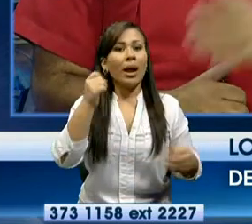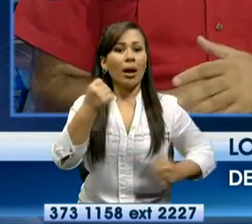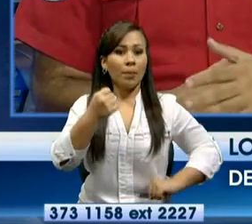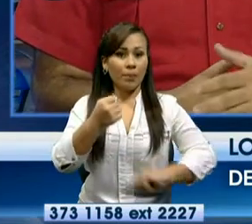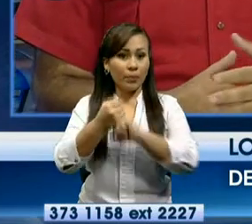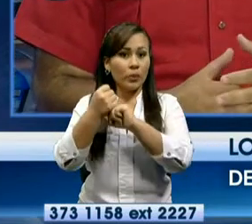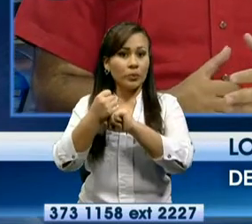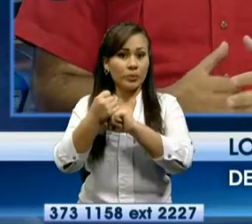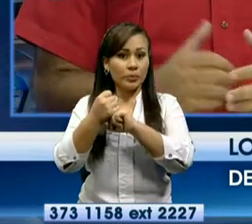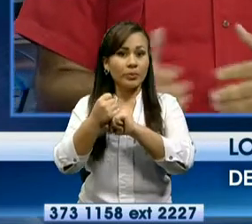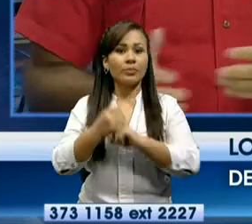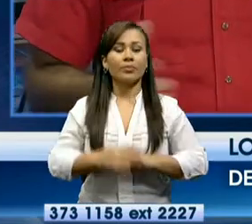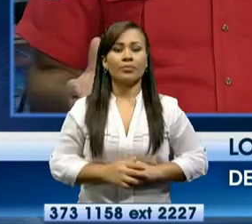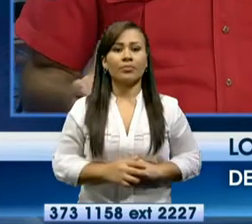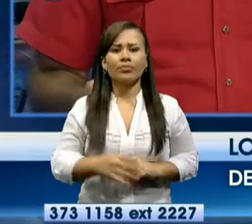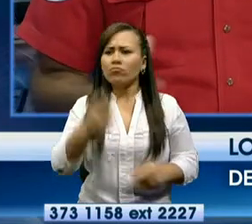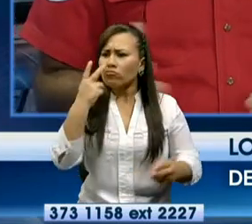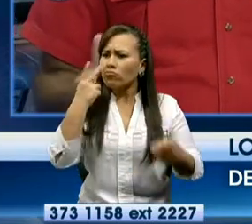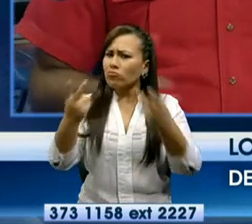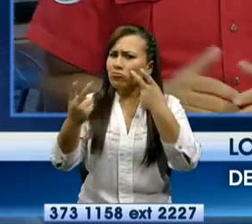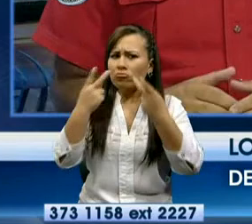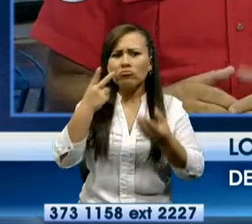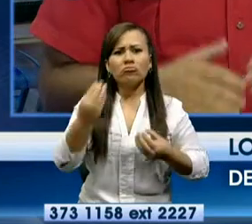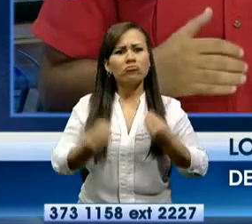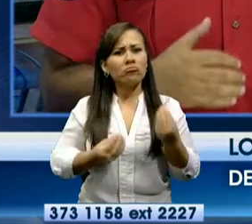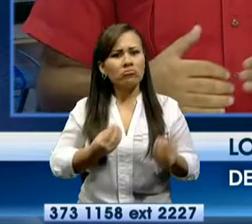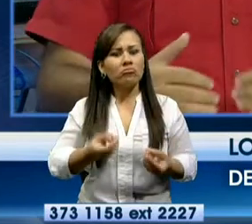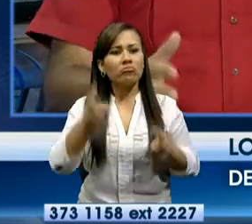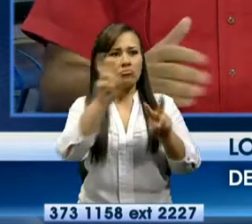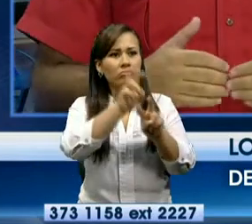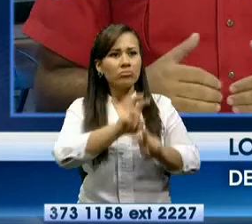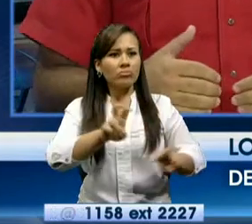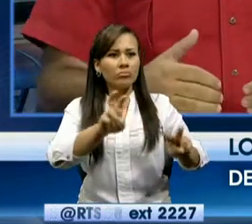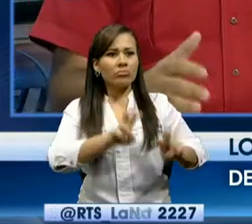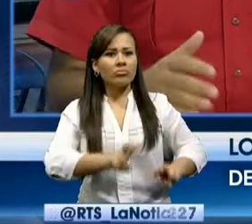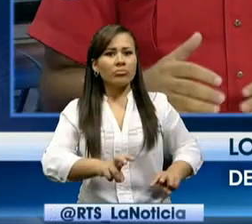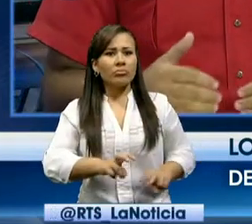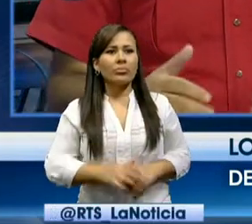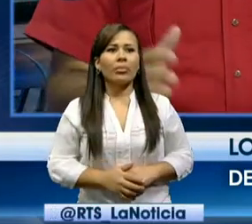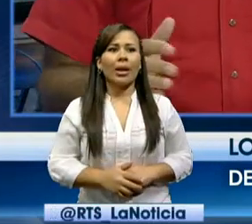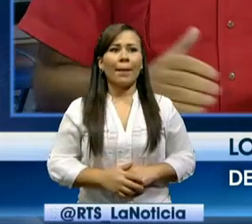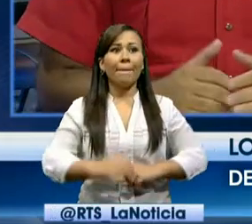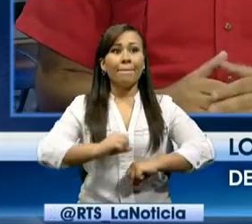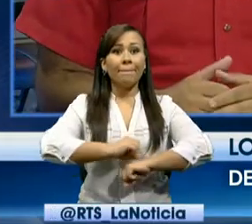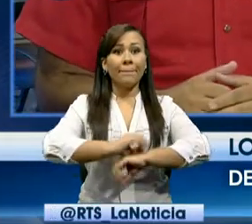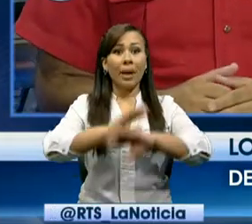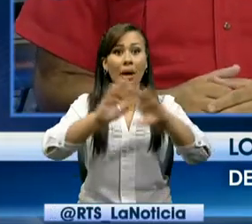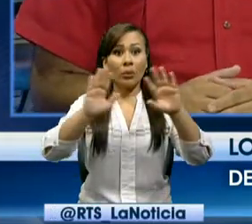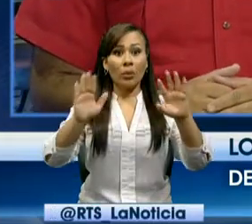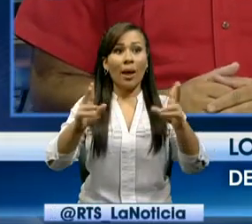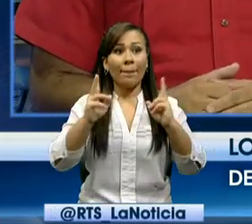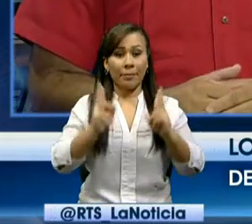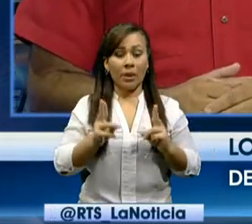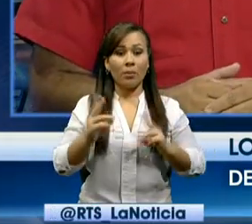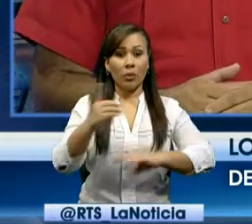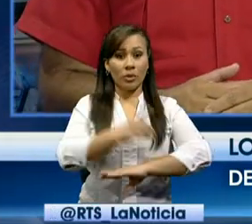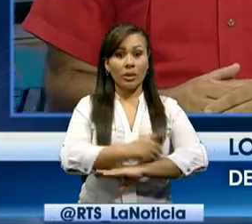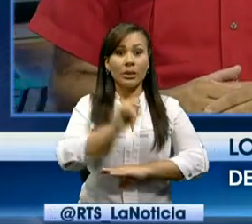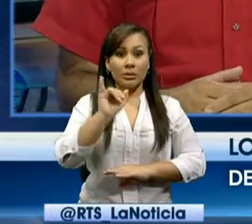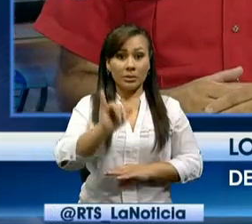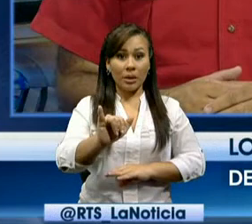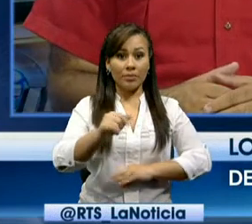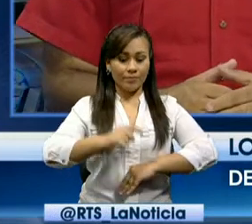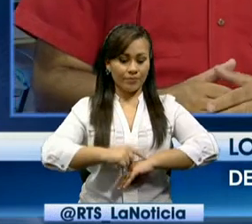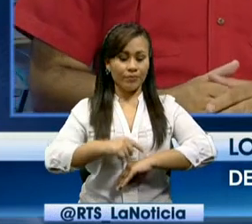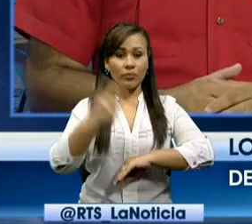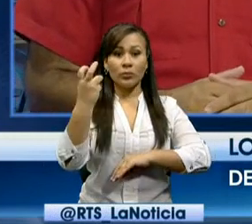pues a ver qué es lo que estaba ocurriendo. Entonces, inmediatamente en la madrugada, ese mismo día, el mismo sábado, a las 12 de